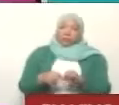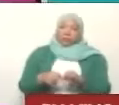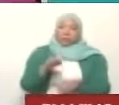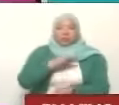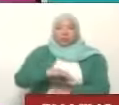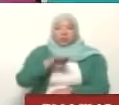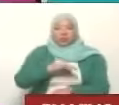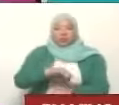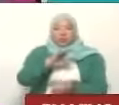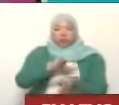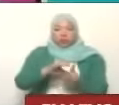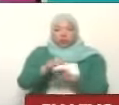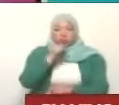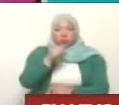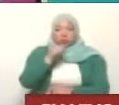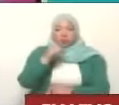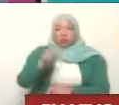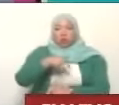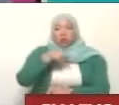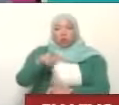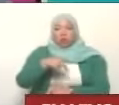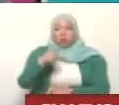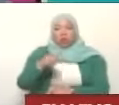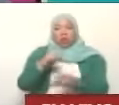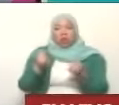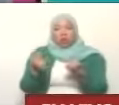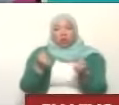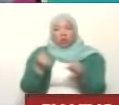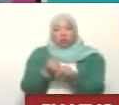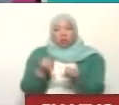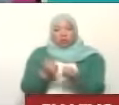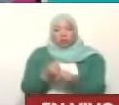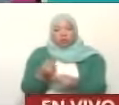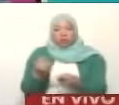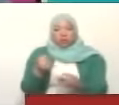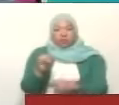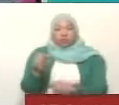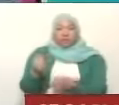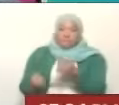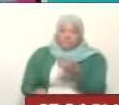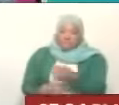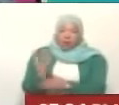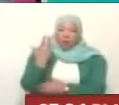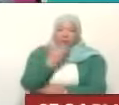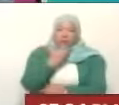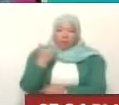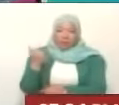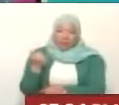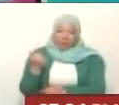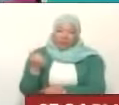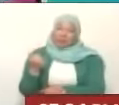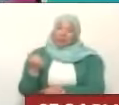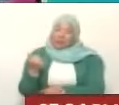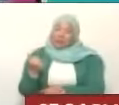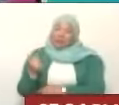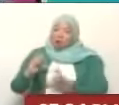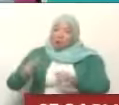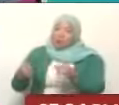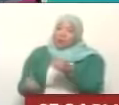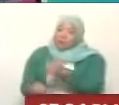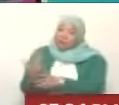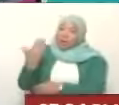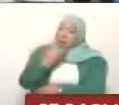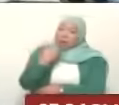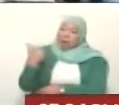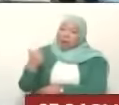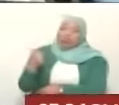en lo cultural, en lo político, en lo económico, lo que viene para mayo es mejor. Abril de victoria y